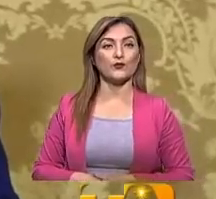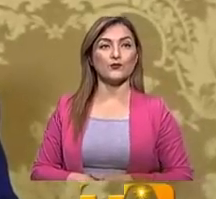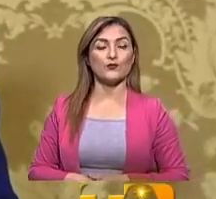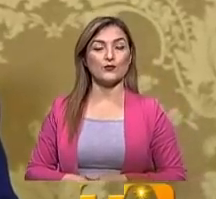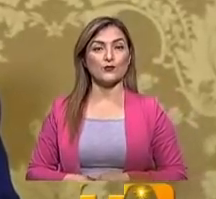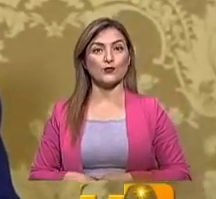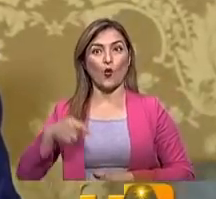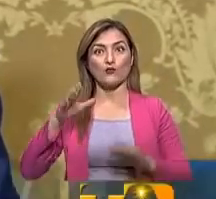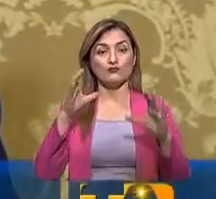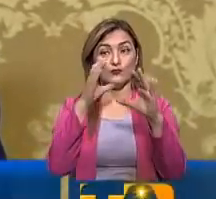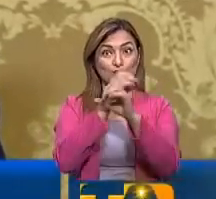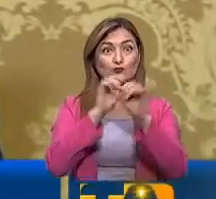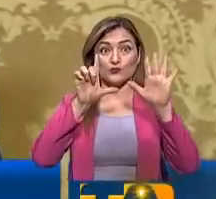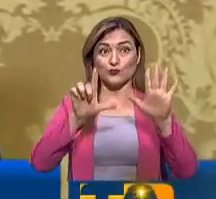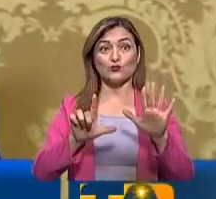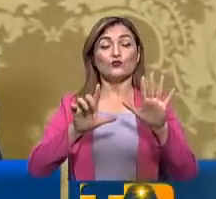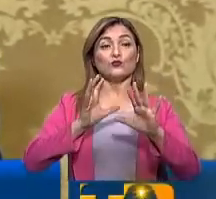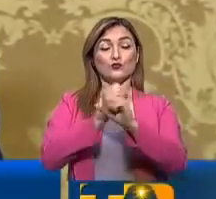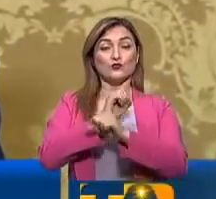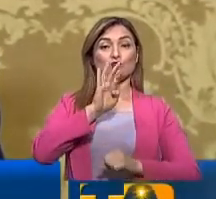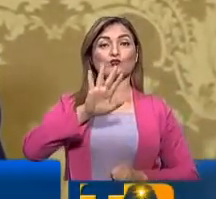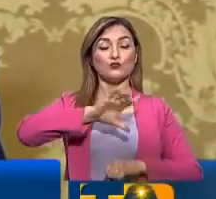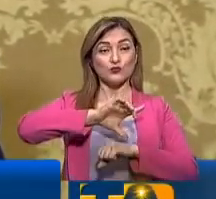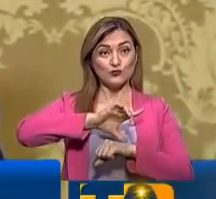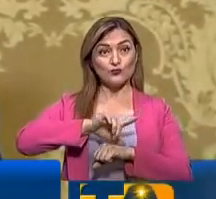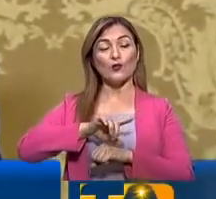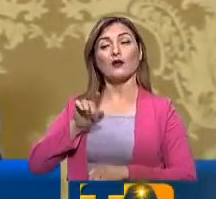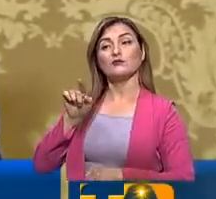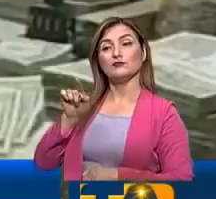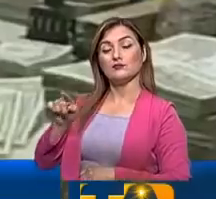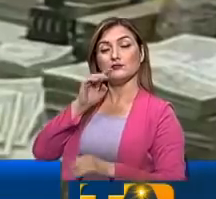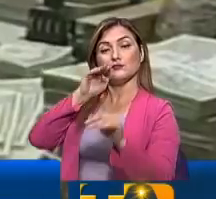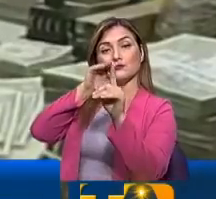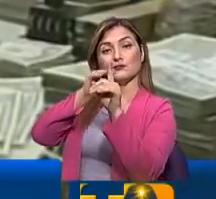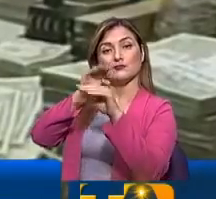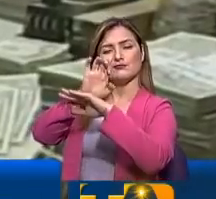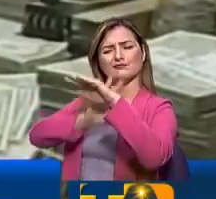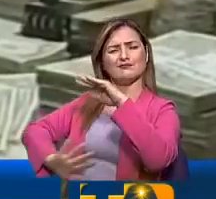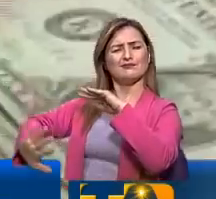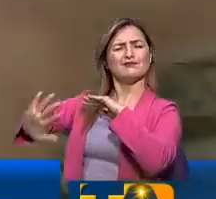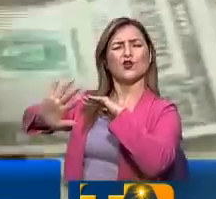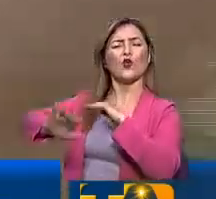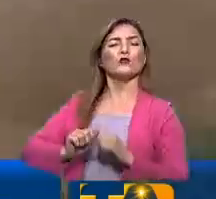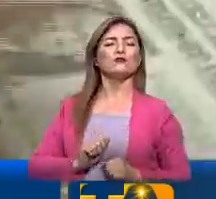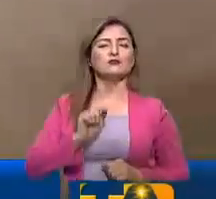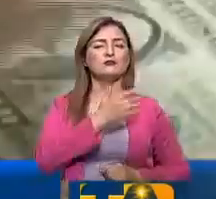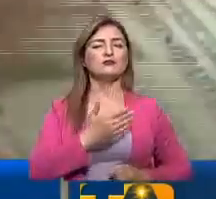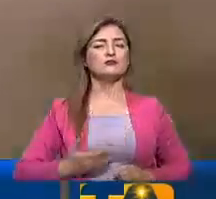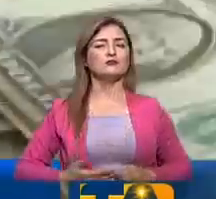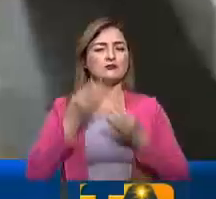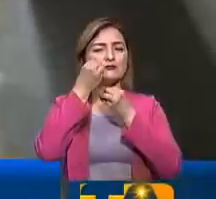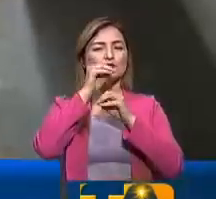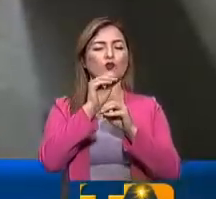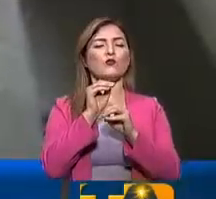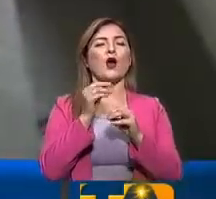Esta noche a las 7:45, en un mensaje a la Nación, el presidente de la República, Guillermo Lasso, dará a conocer el nuevo salario básico unificado